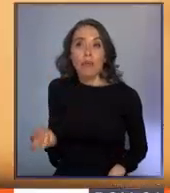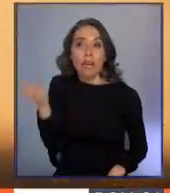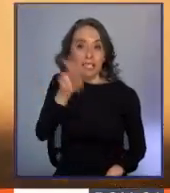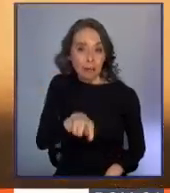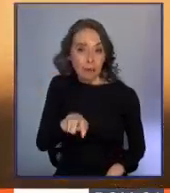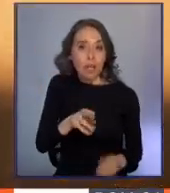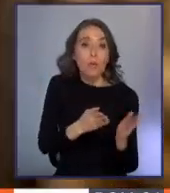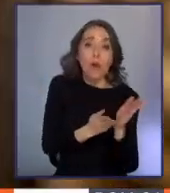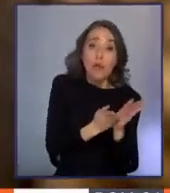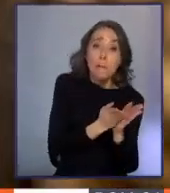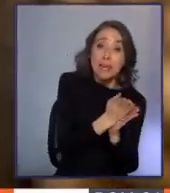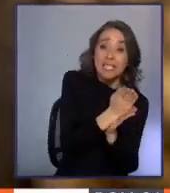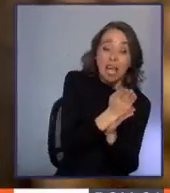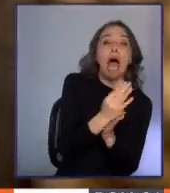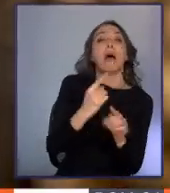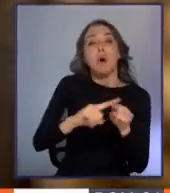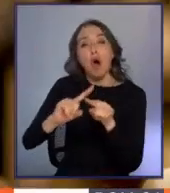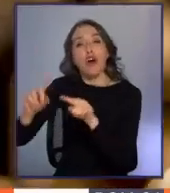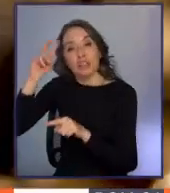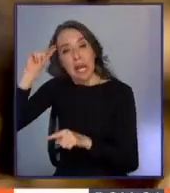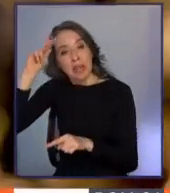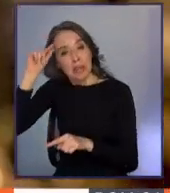al principio.